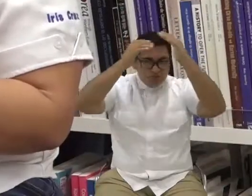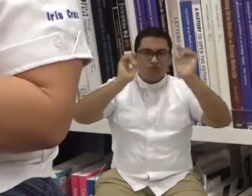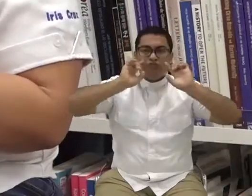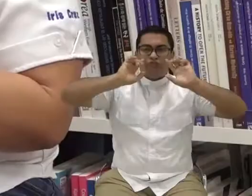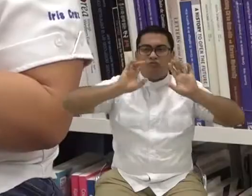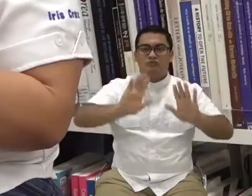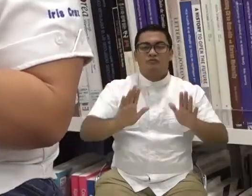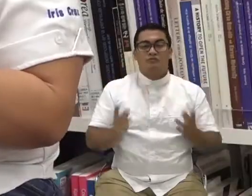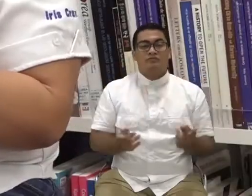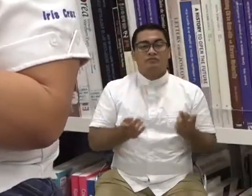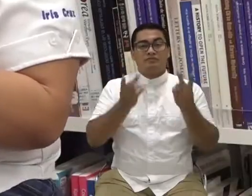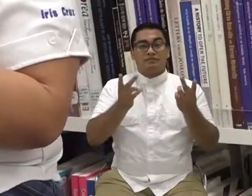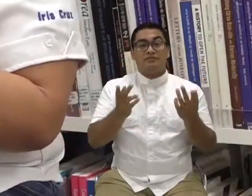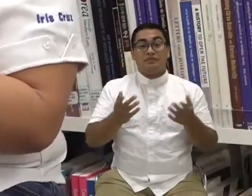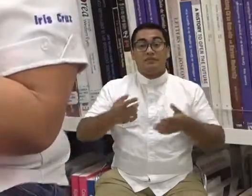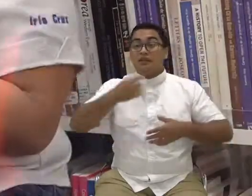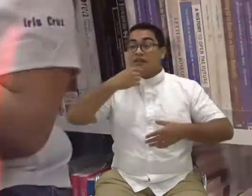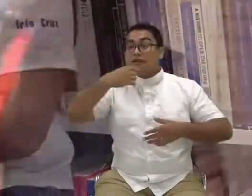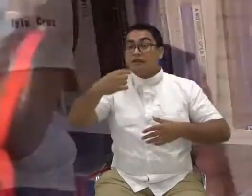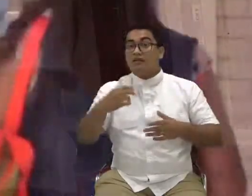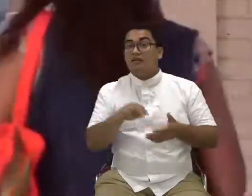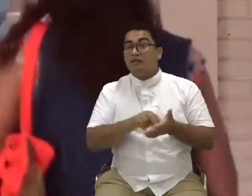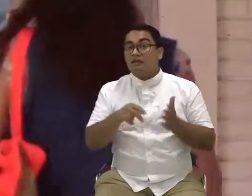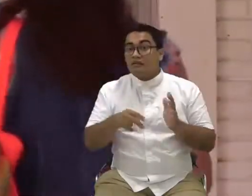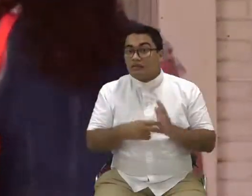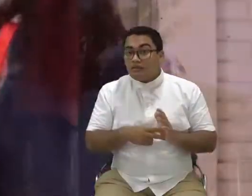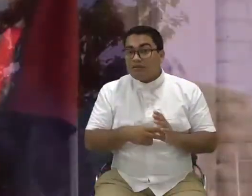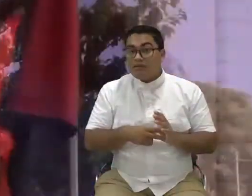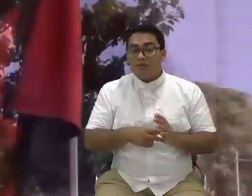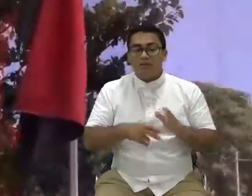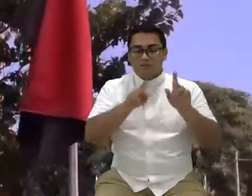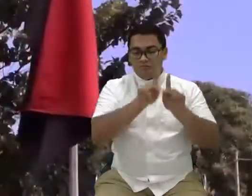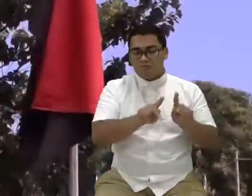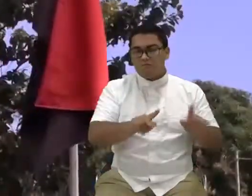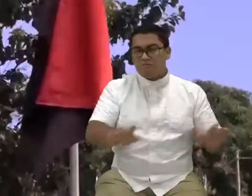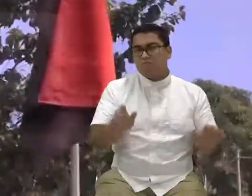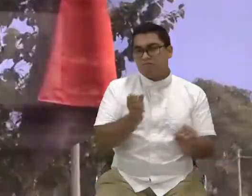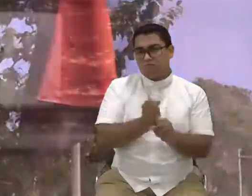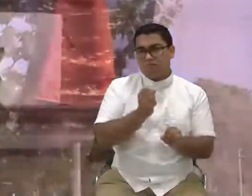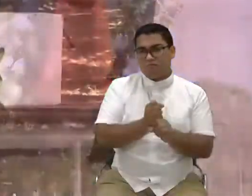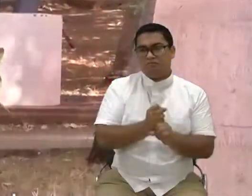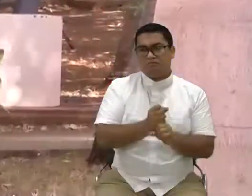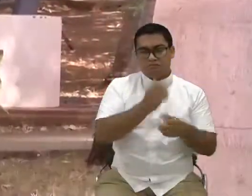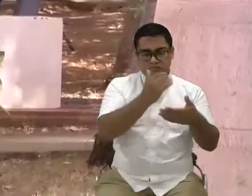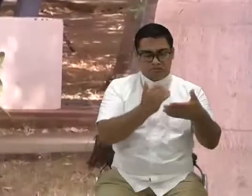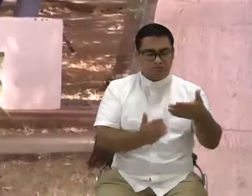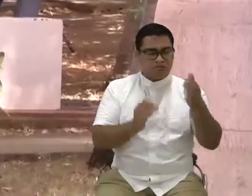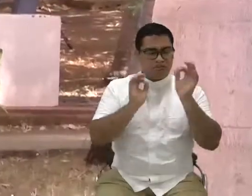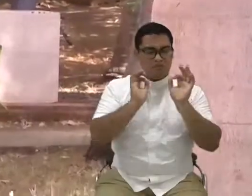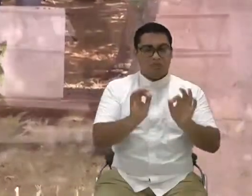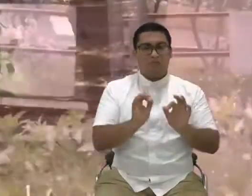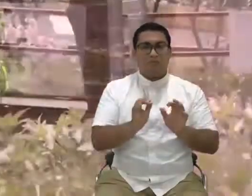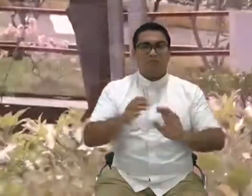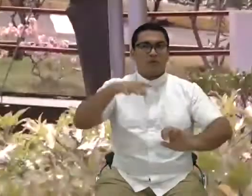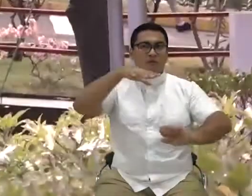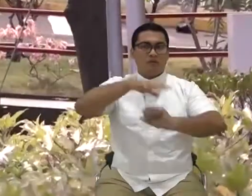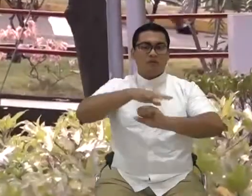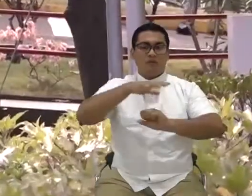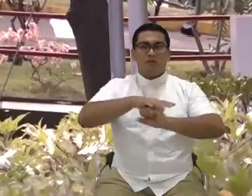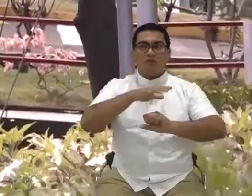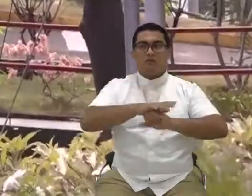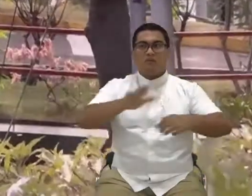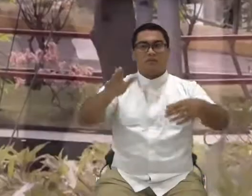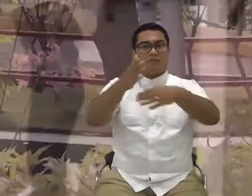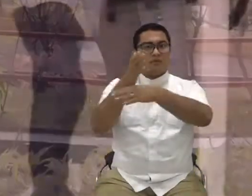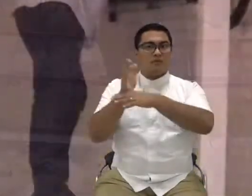cosas. No todo está bien escrito, ni todo está... Nosotros tenemos un plan de acción, ¿verdad? Nosotros estamos dentro de los comités